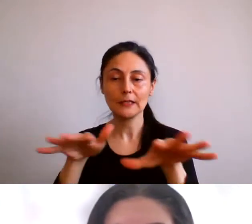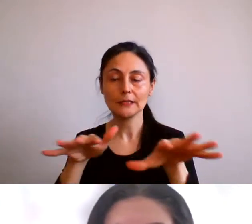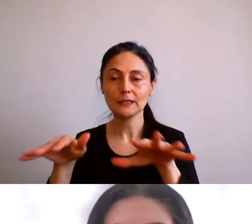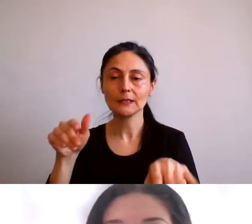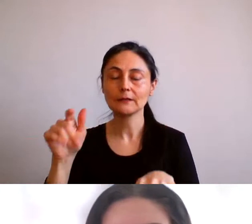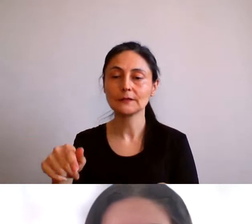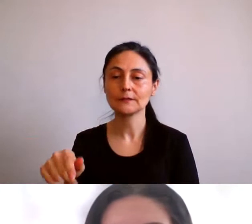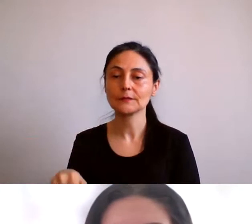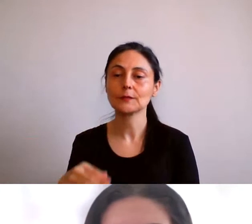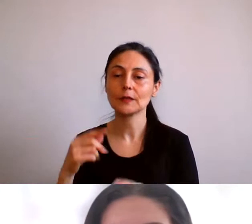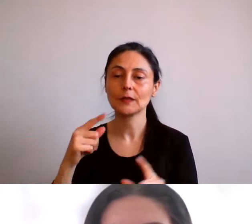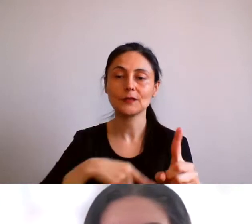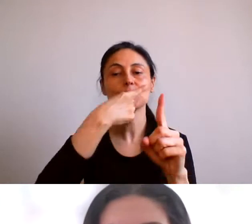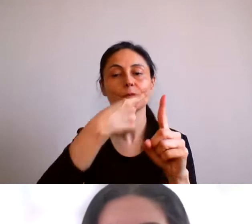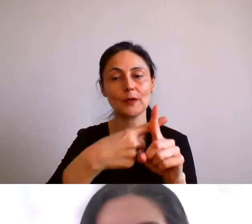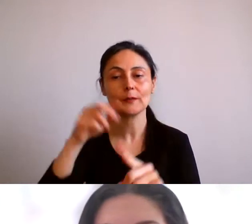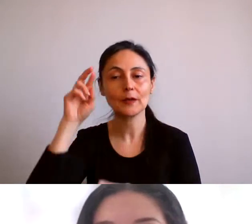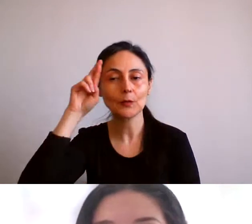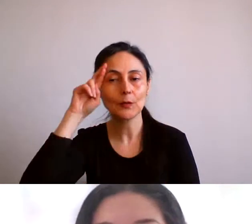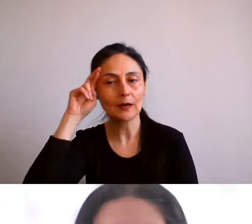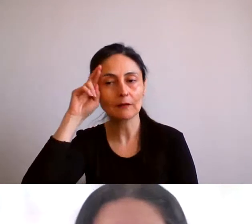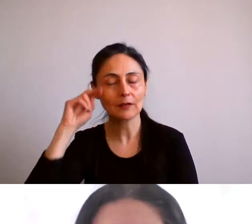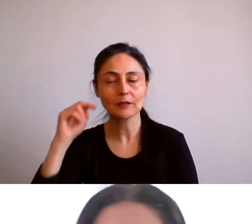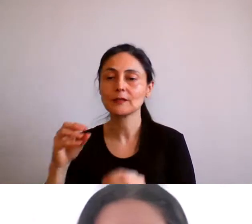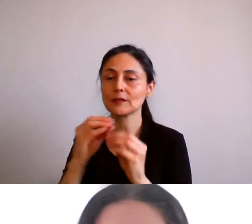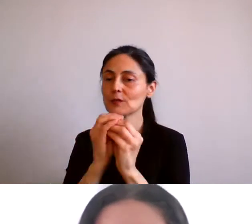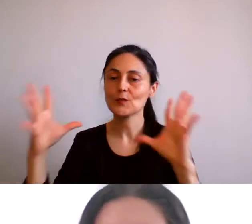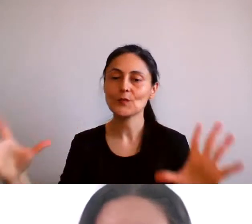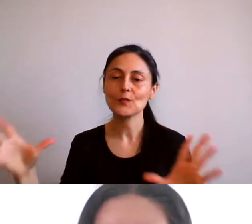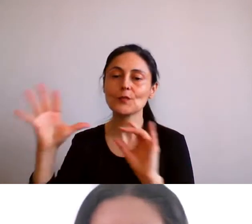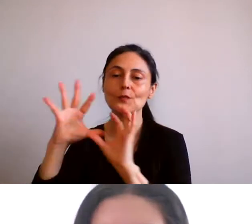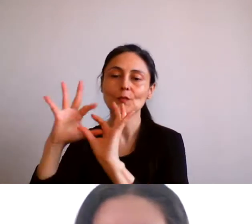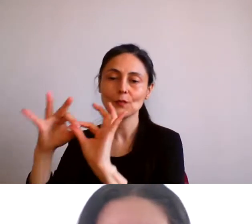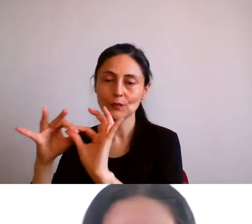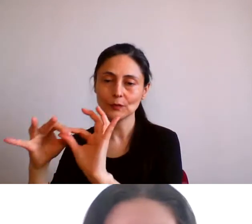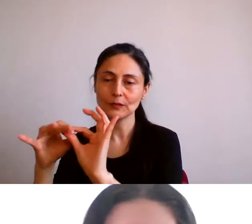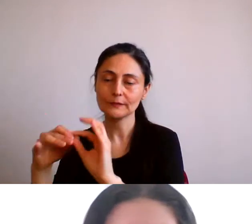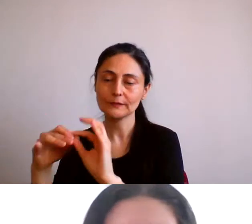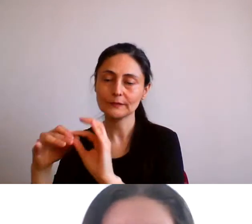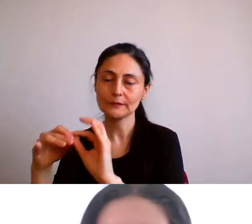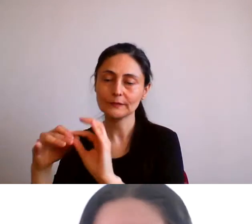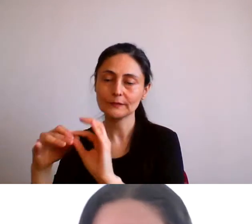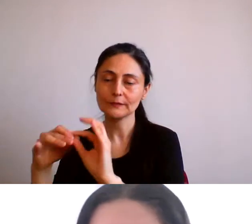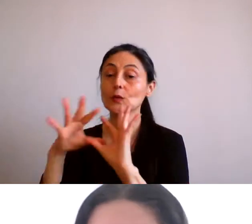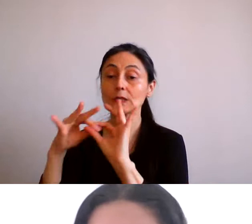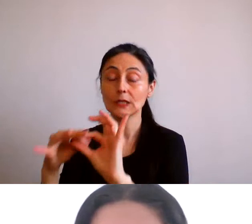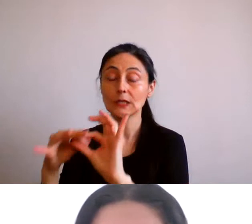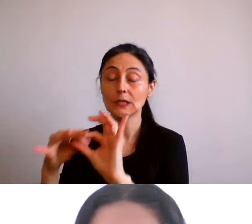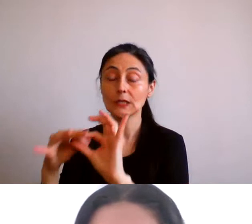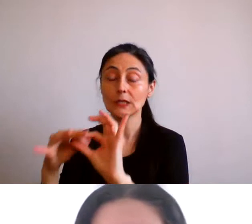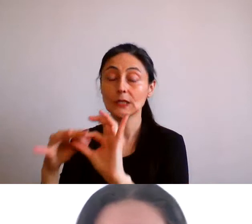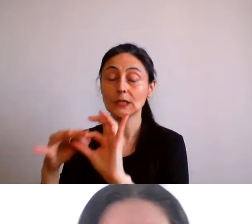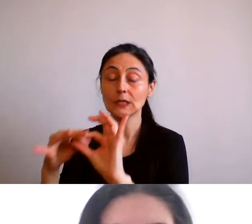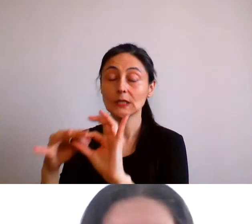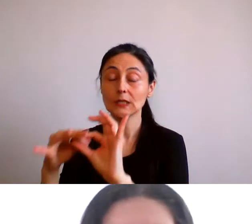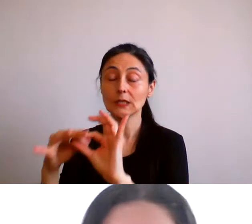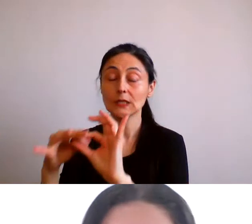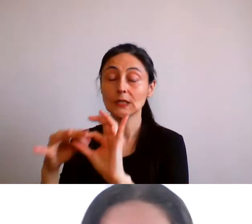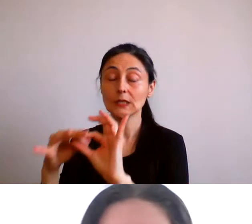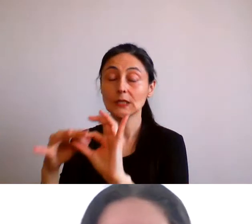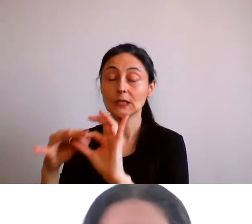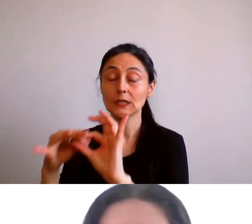pocas reflexiones. Muchas gracias. Muchas gracias, decano, por sus palabras y reflexiones. Bueno, creo que hemos tenido